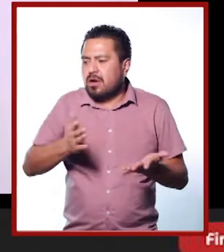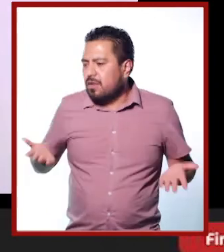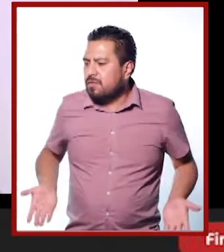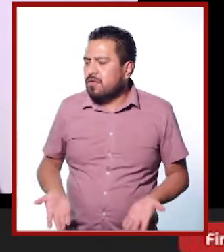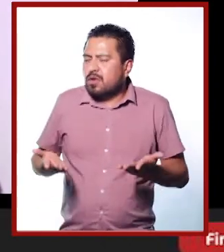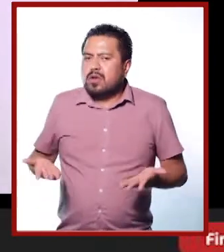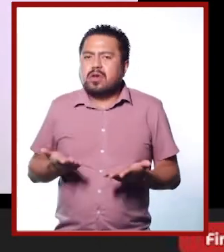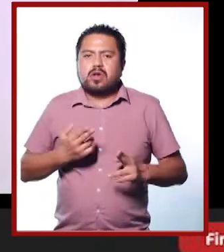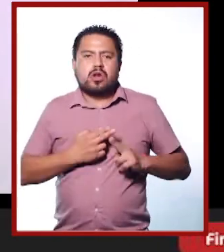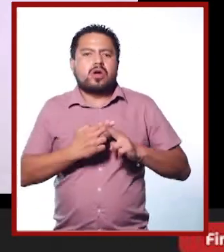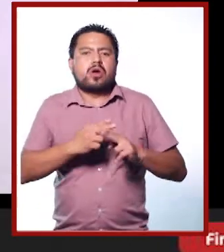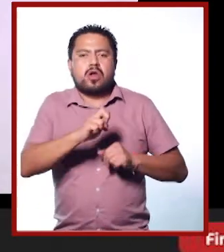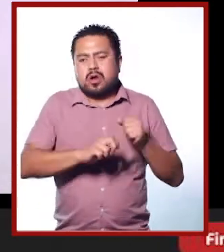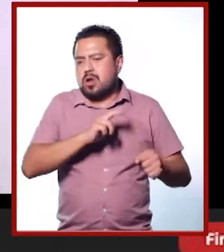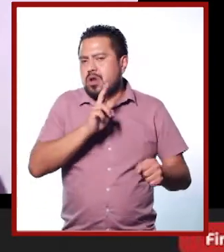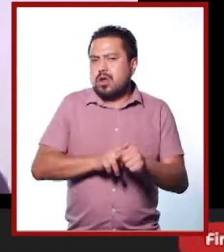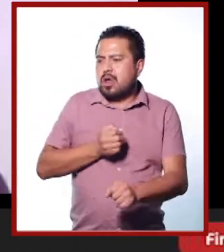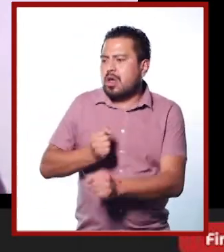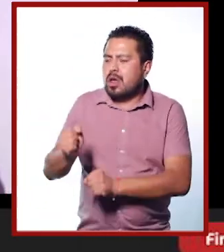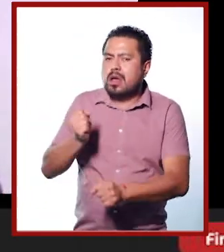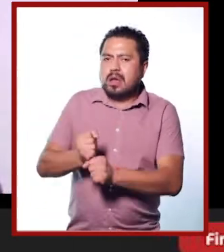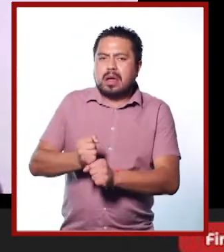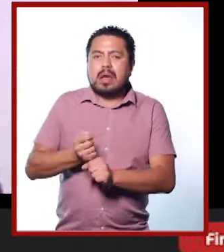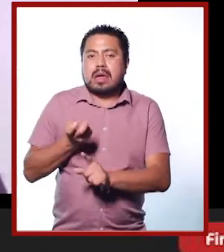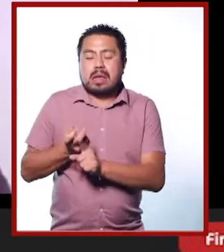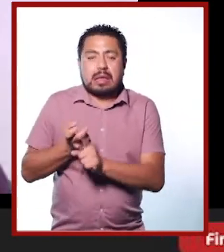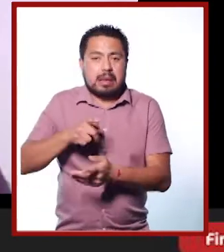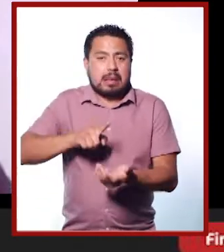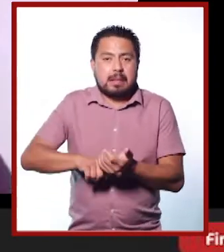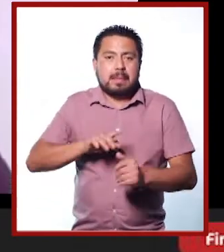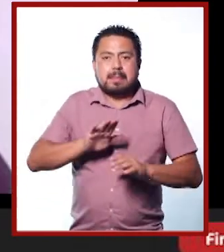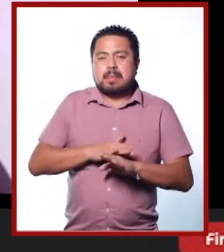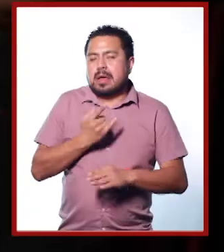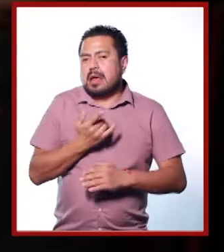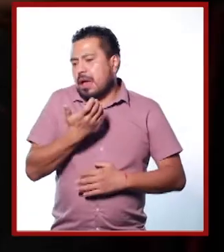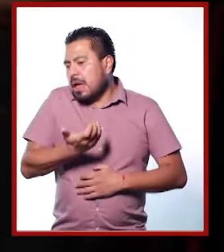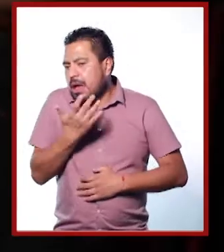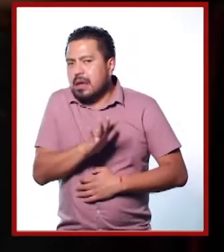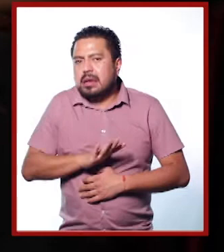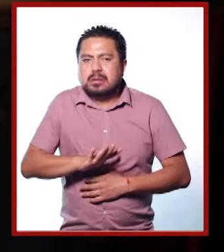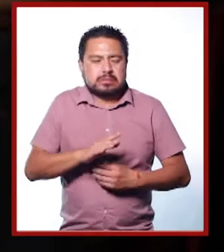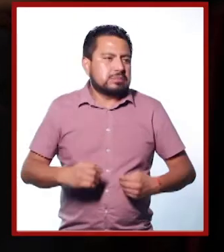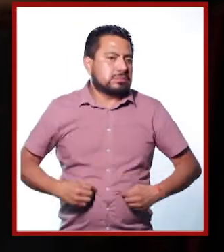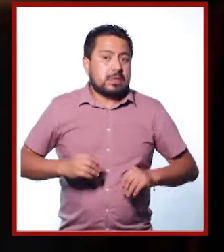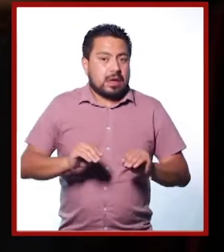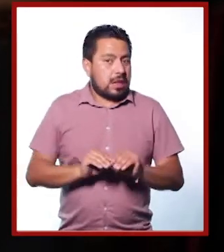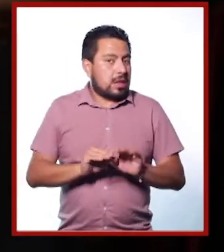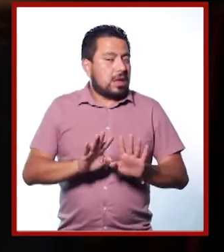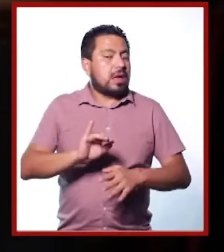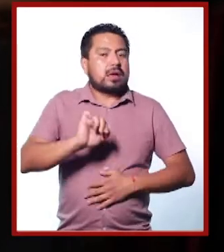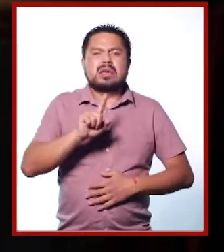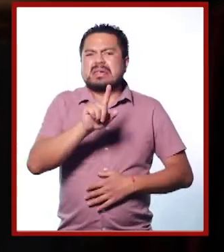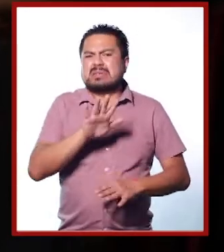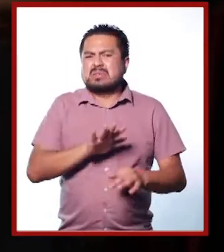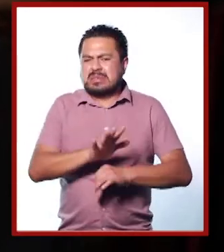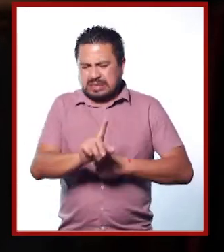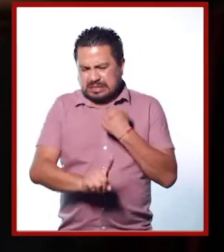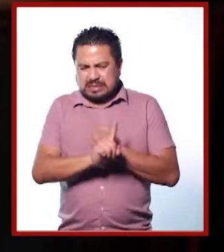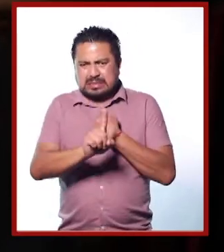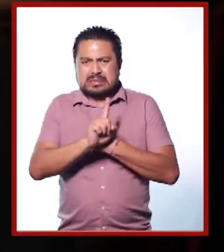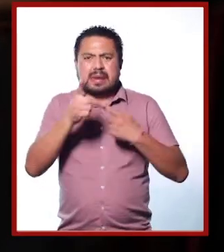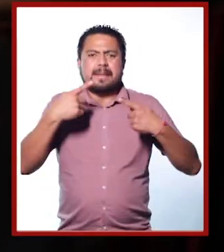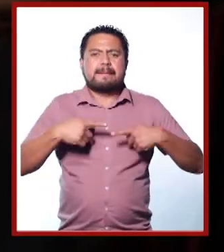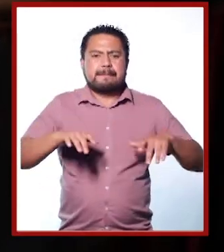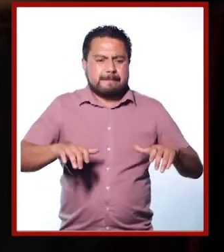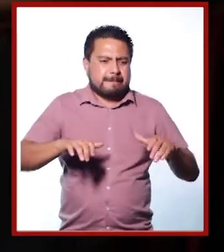y que mantienen y normalizan la violencia, pues es un gran reto y sobre todo en nuestras prácticas cotidianas. Claro. Kimberly, ¿qué repercusiones tienen